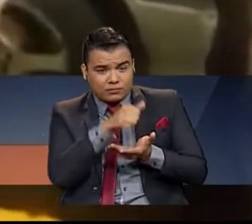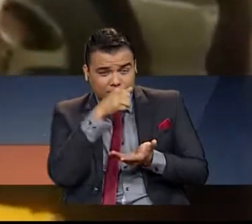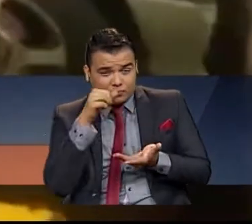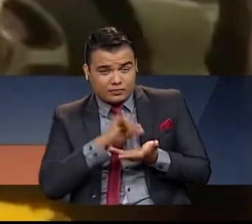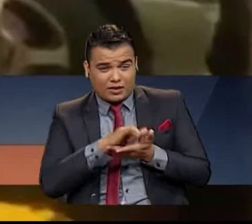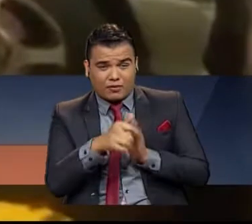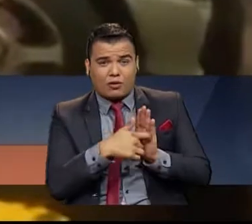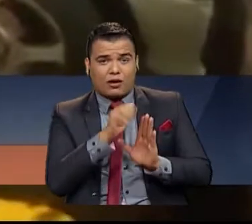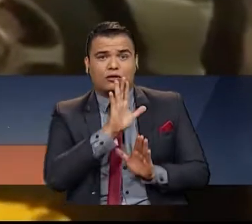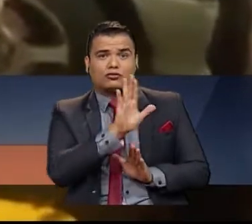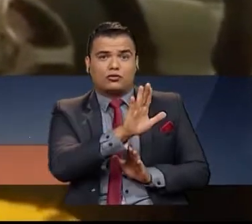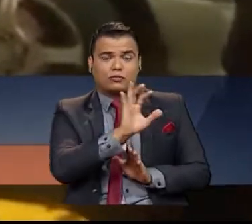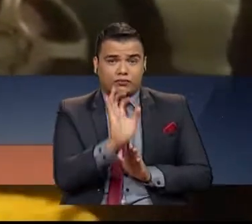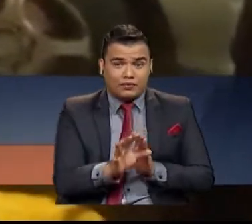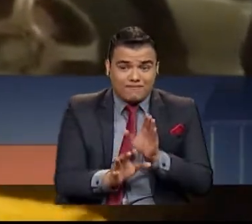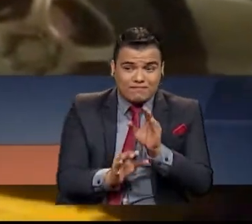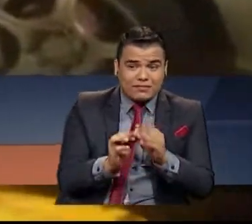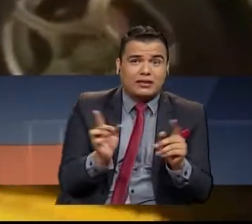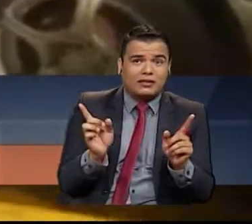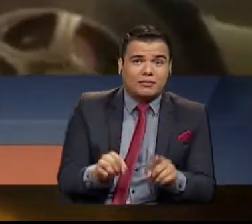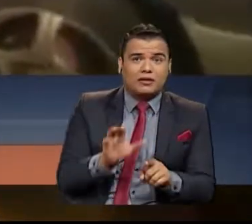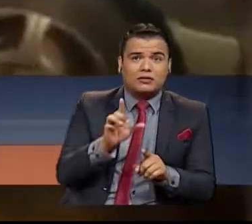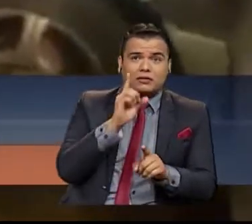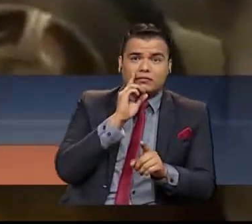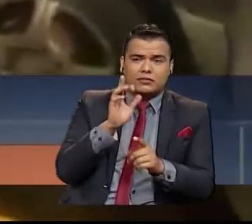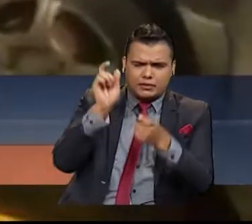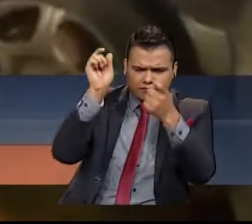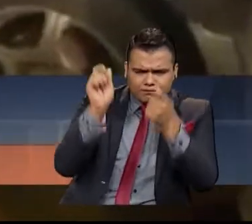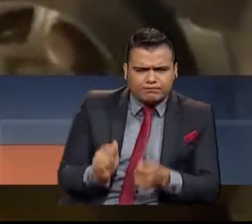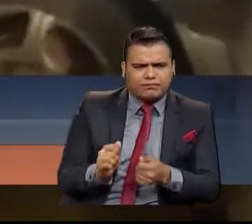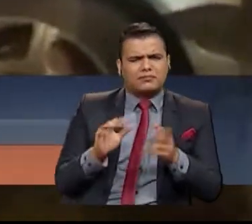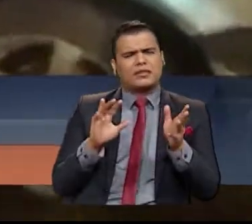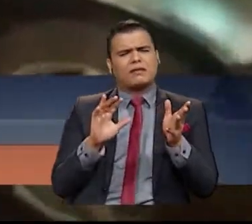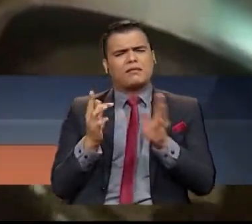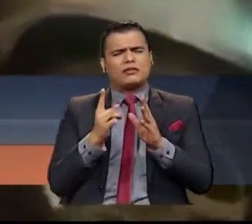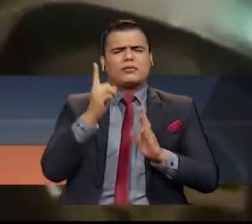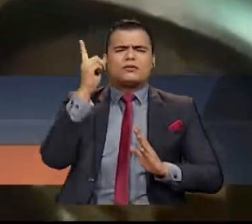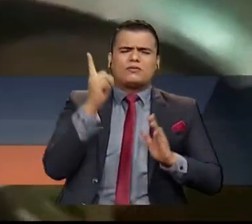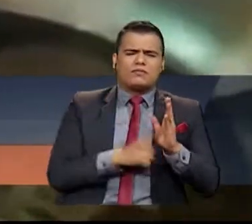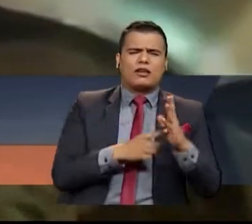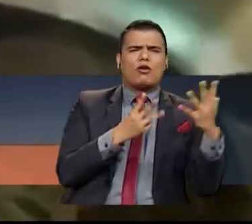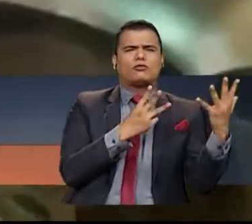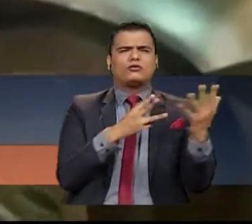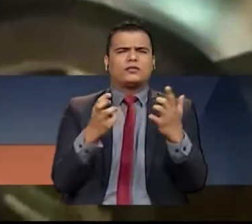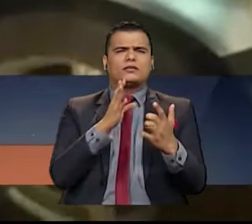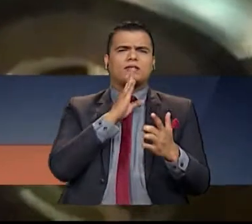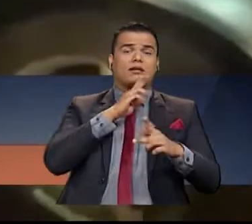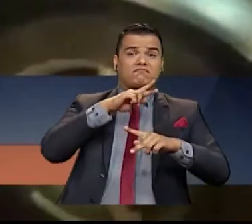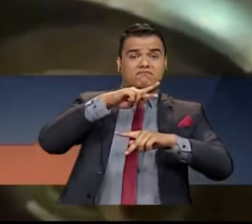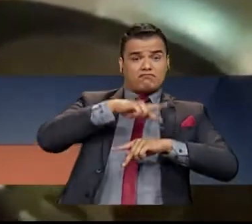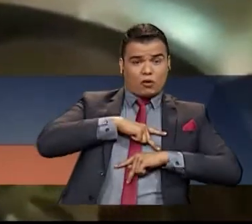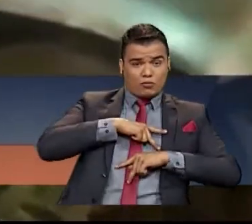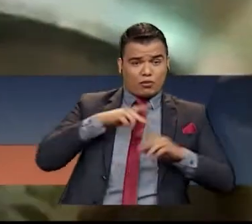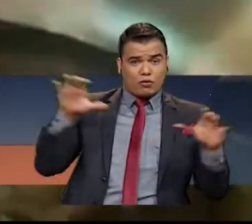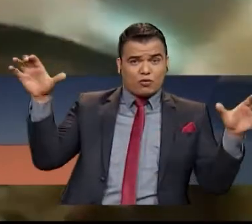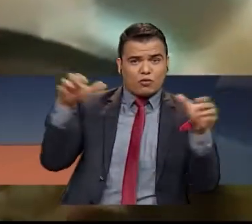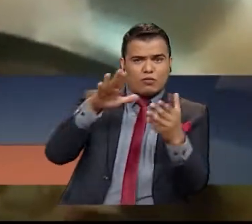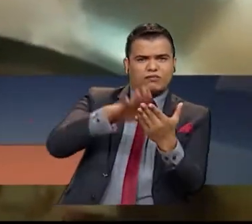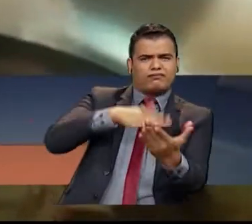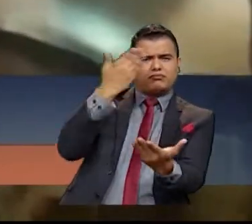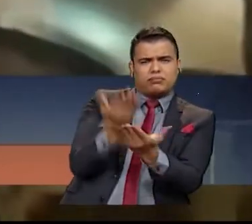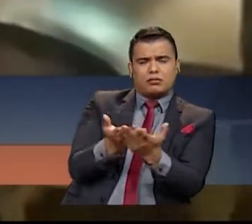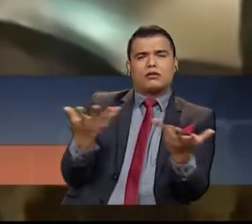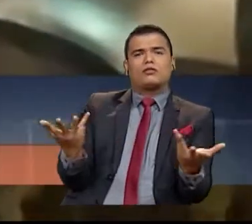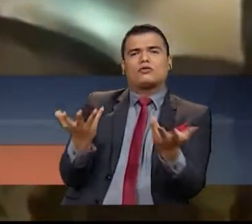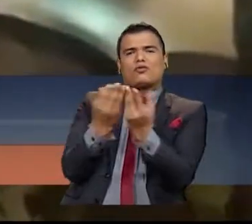alucinógena. En ese momento también se supo que estaba evaluado por lo menos en 1.800 millones de pesos pertenecientes al parecer a disidencias del sexto